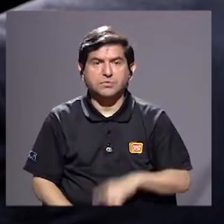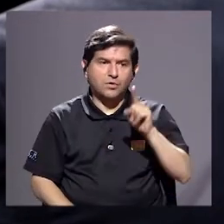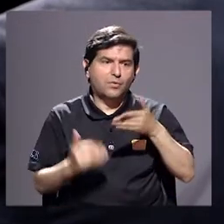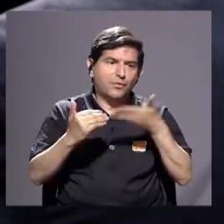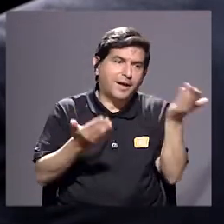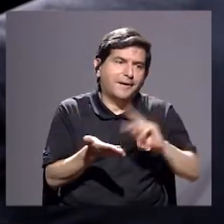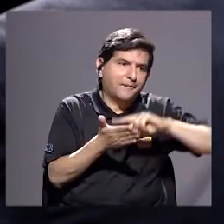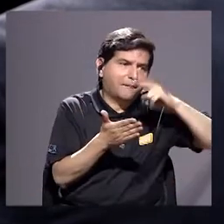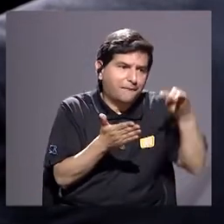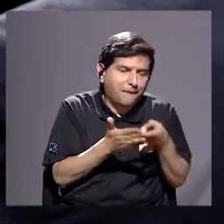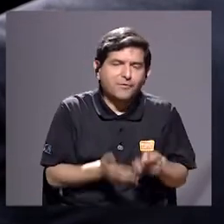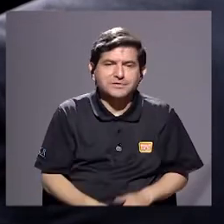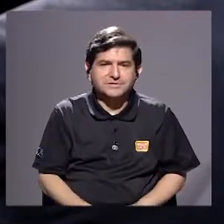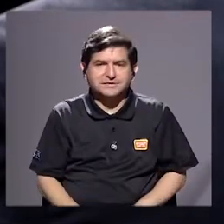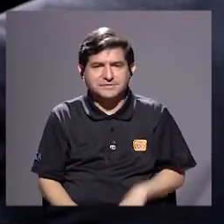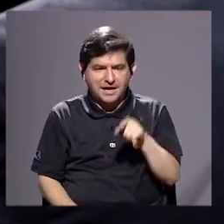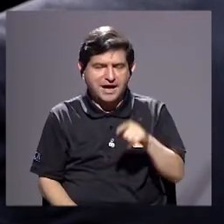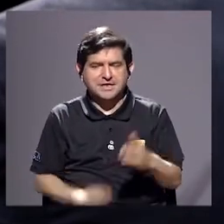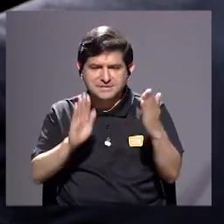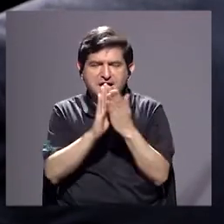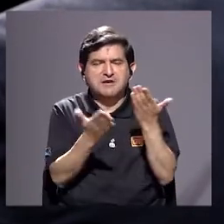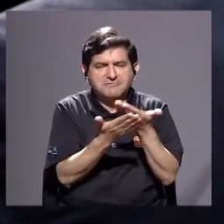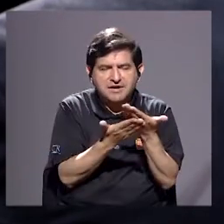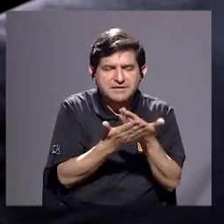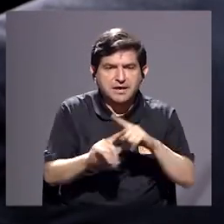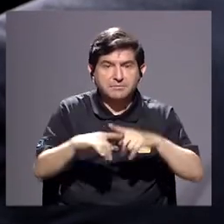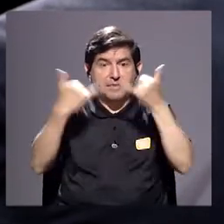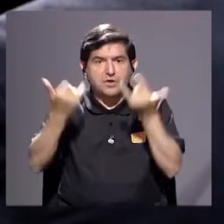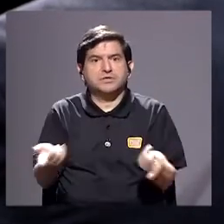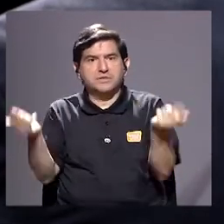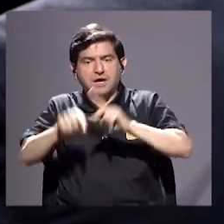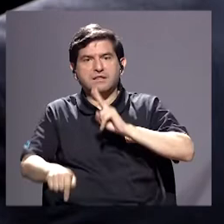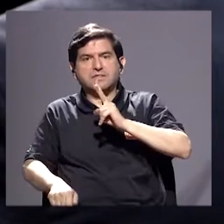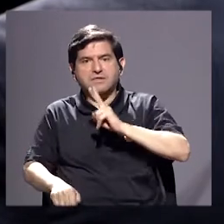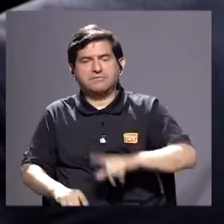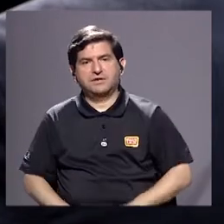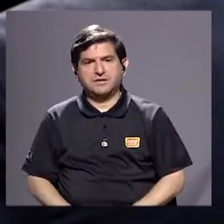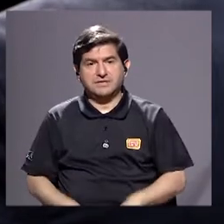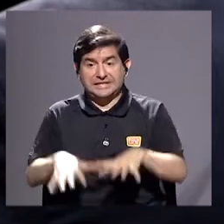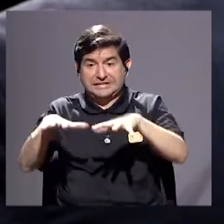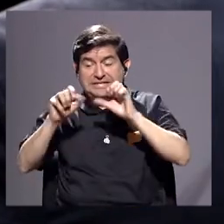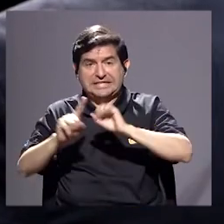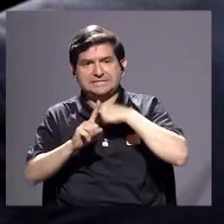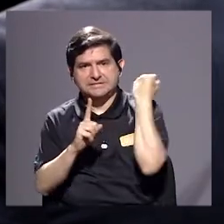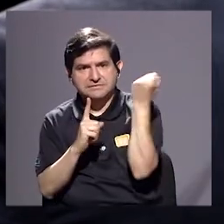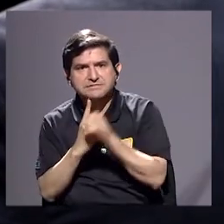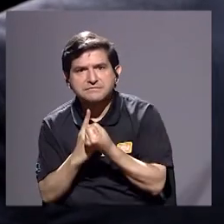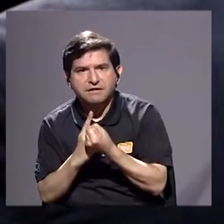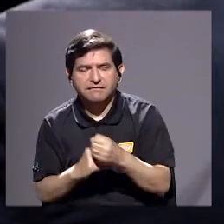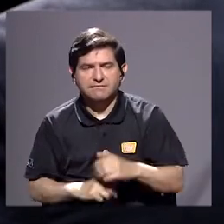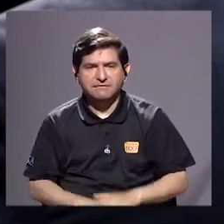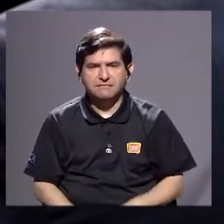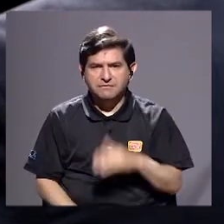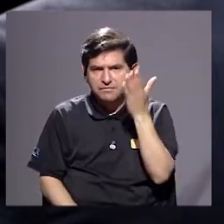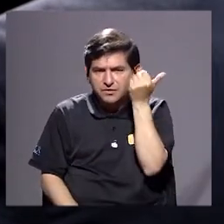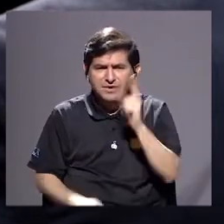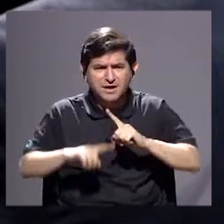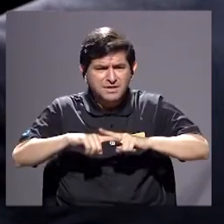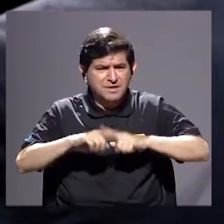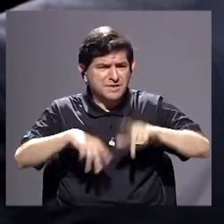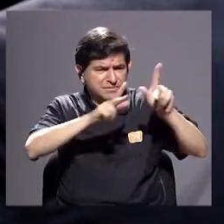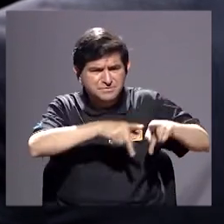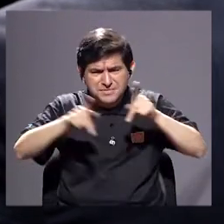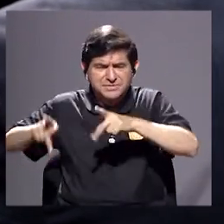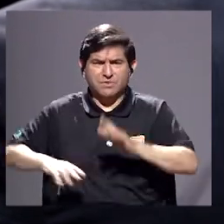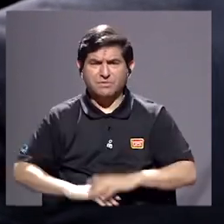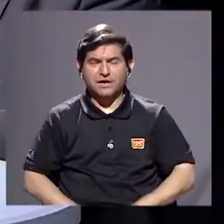es pasar el simulacro y otra cosa es cuando verdaderamente se da ese momento de tanta tensión sobre todo porque depende mucho de la